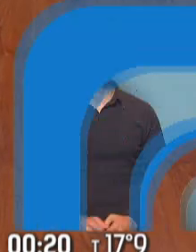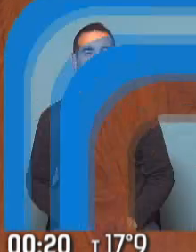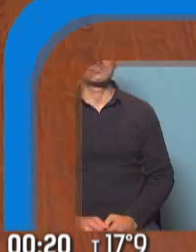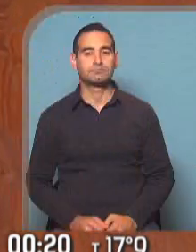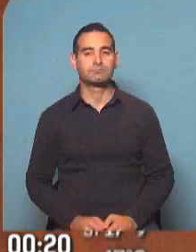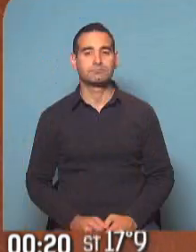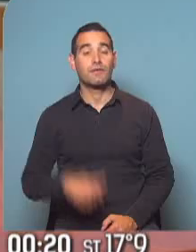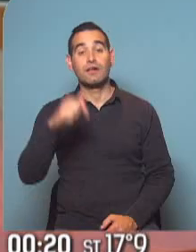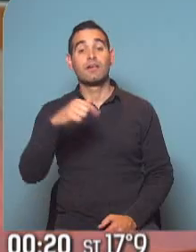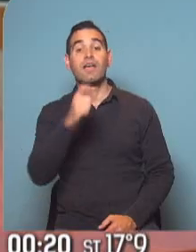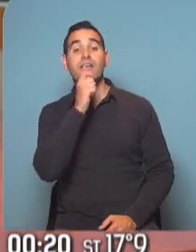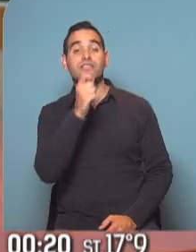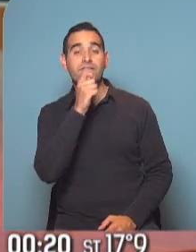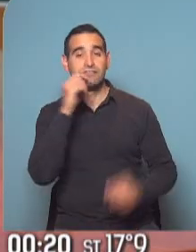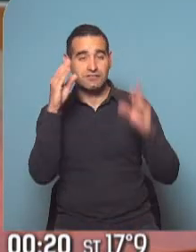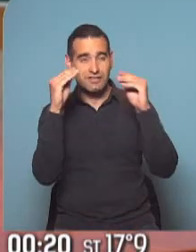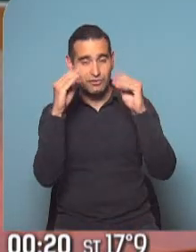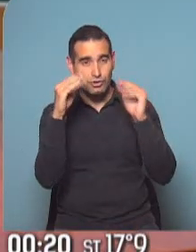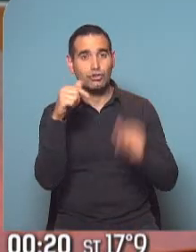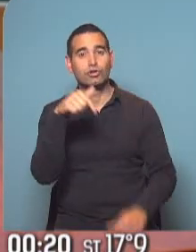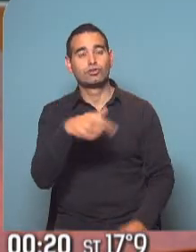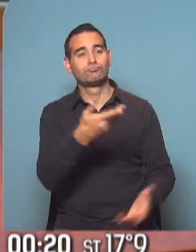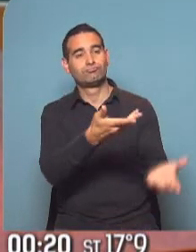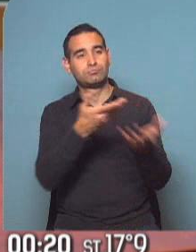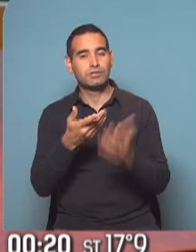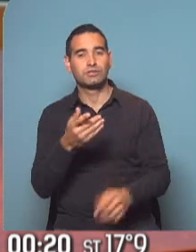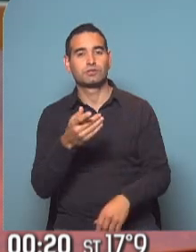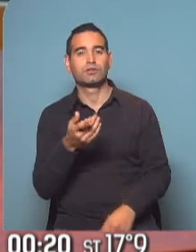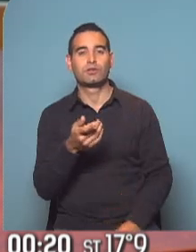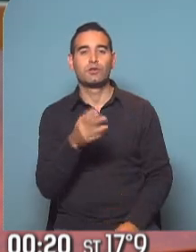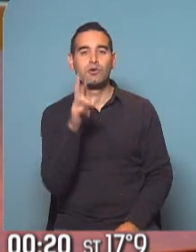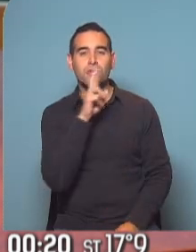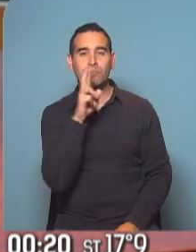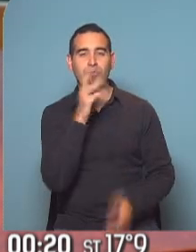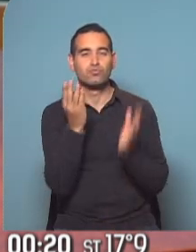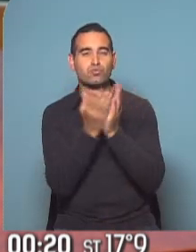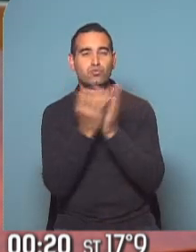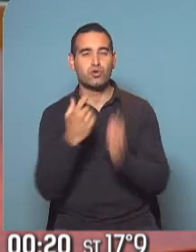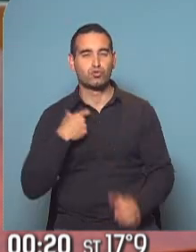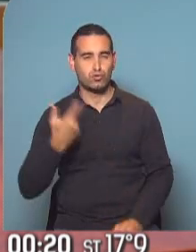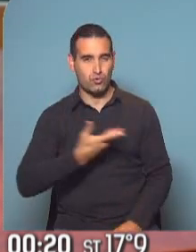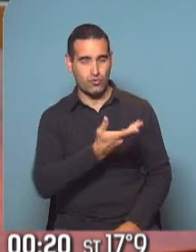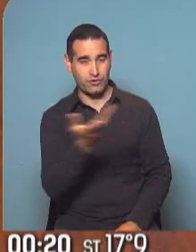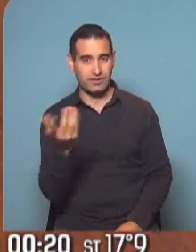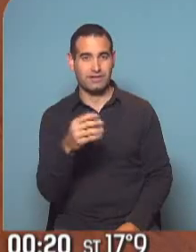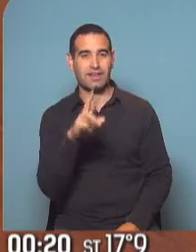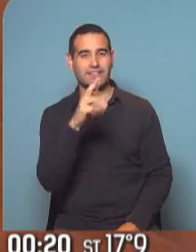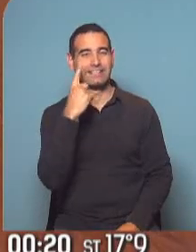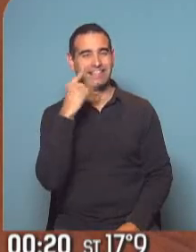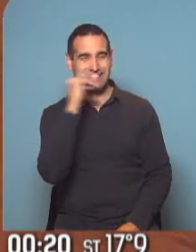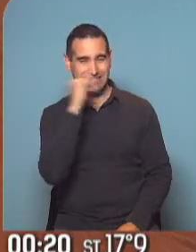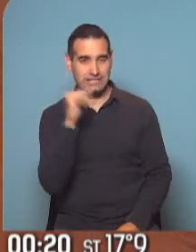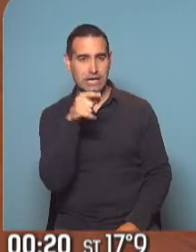Y en nuestra entrevista de medianoche estamos hoy con la doctora en Sociología Liliana de Riz,